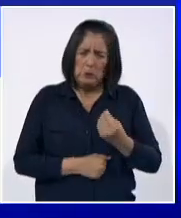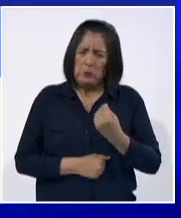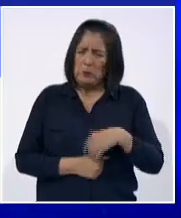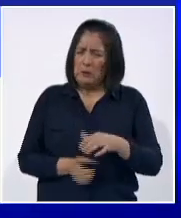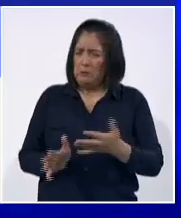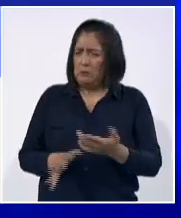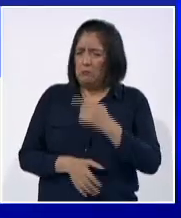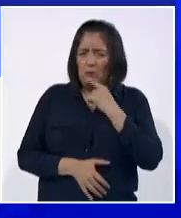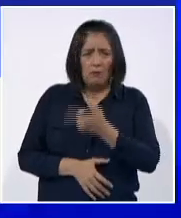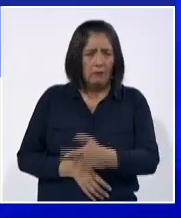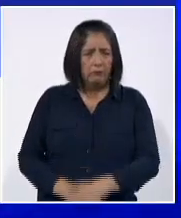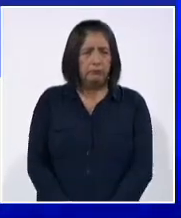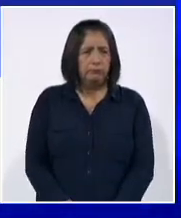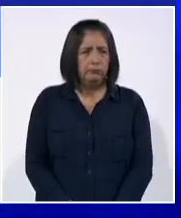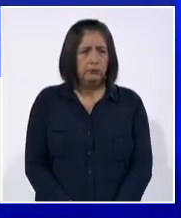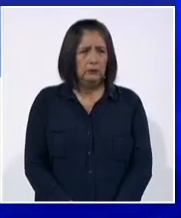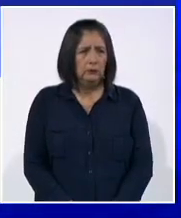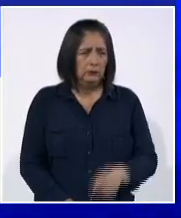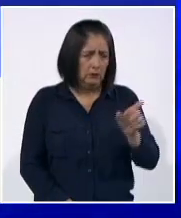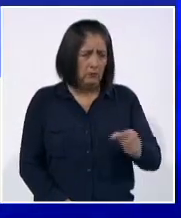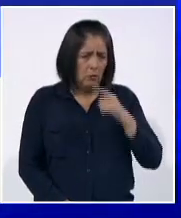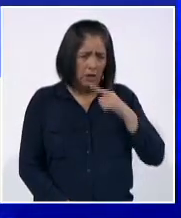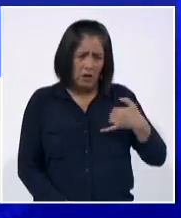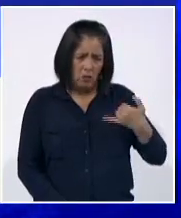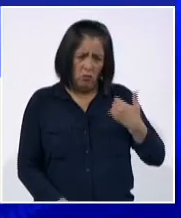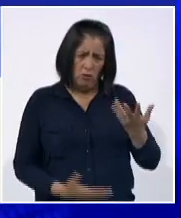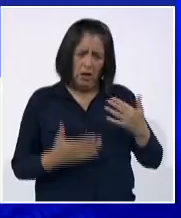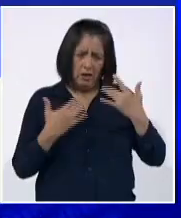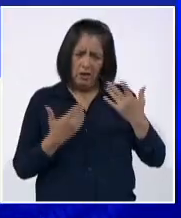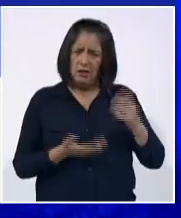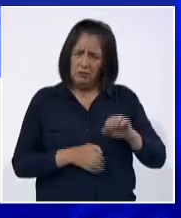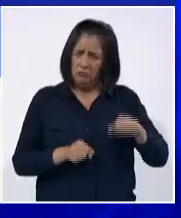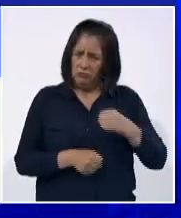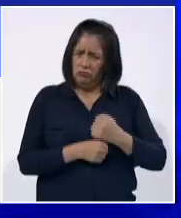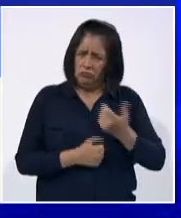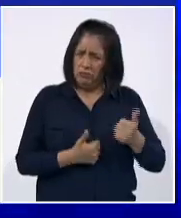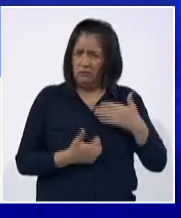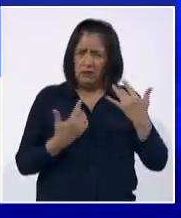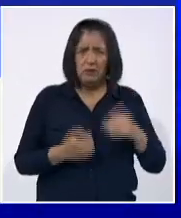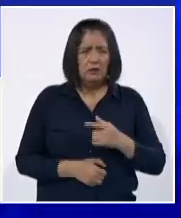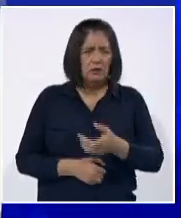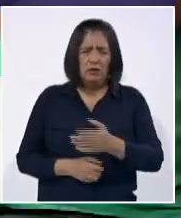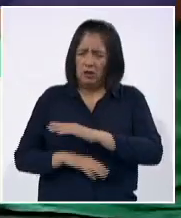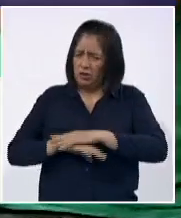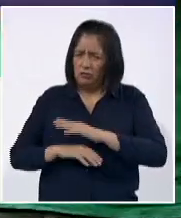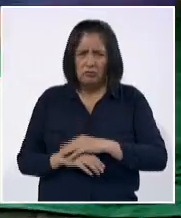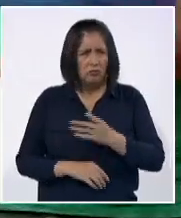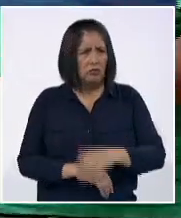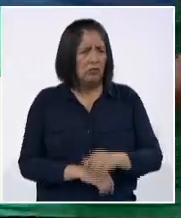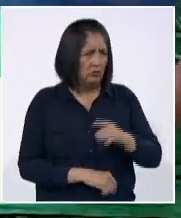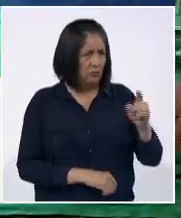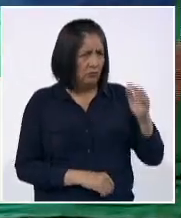inesperada muerte de la mujer. Alegre, jovial, contenta, hacía todas sus cosas, feliz. Casi duelo. Cariñosa. Casi duelo,